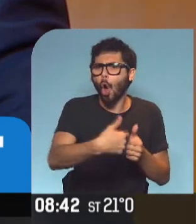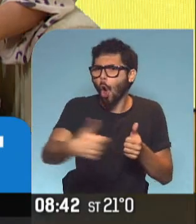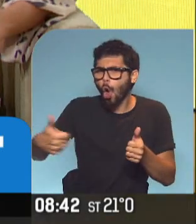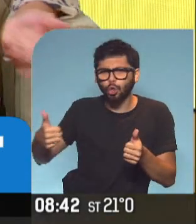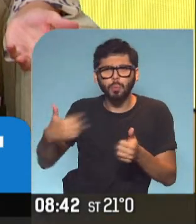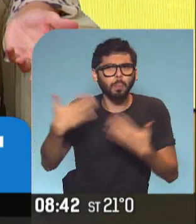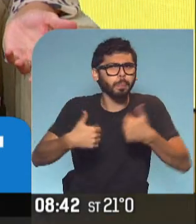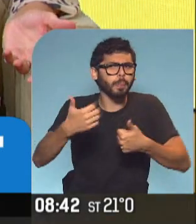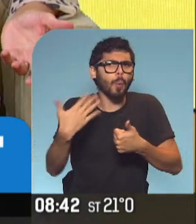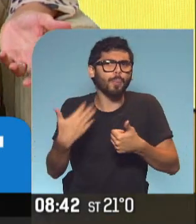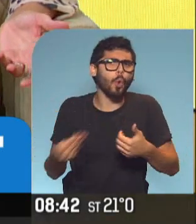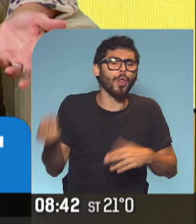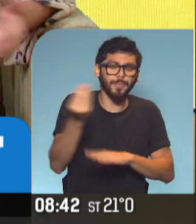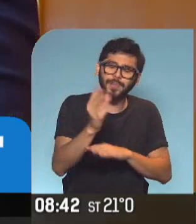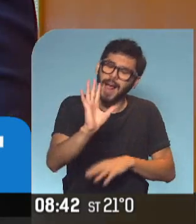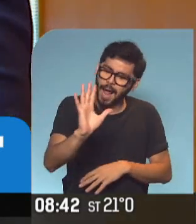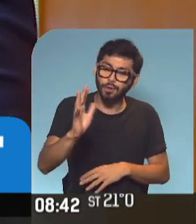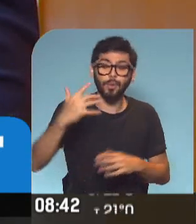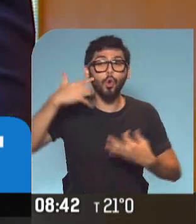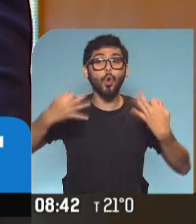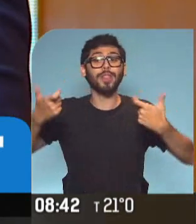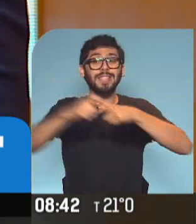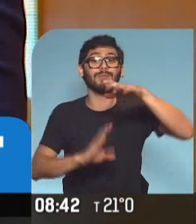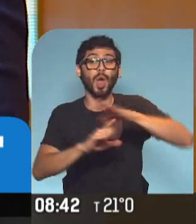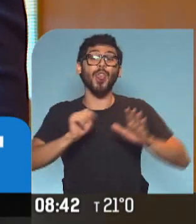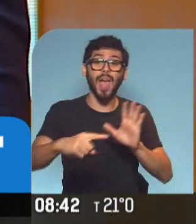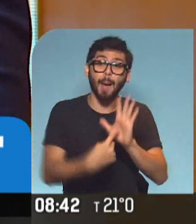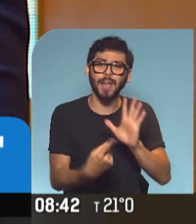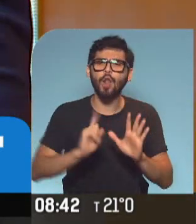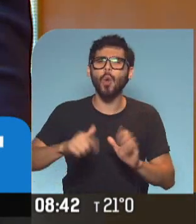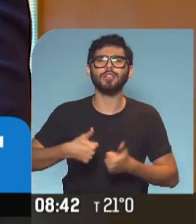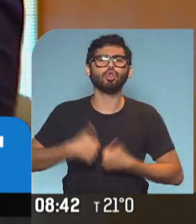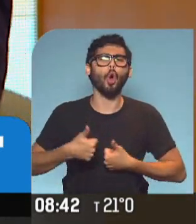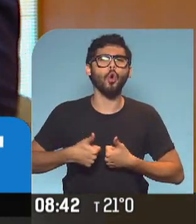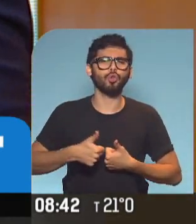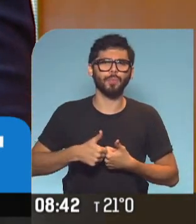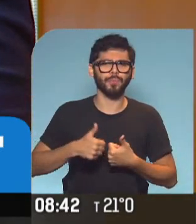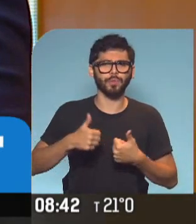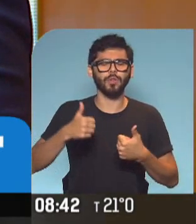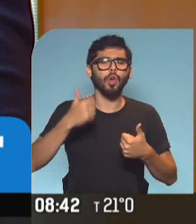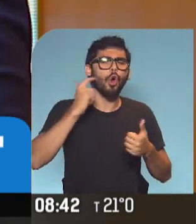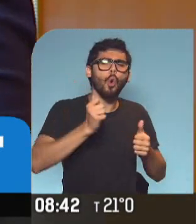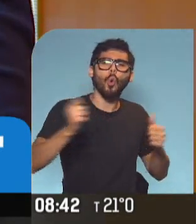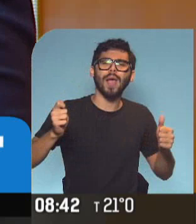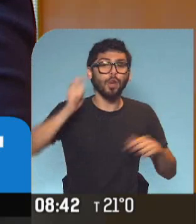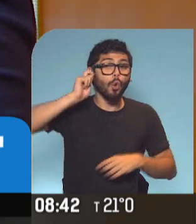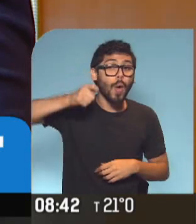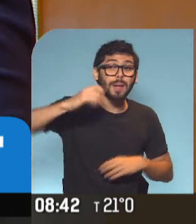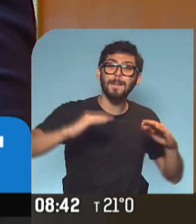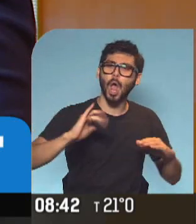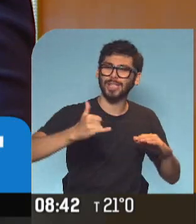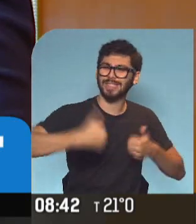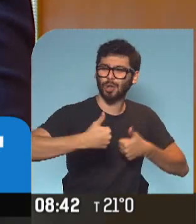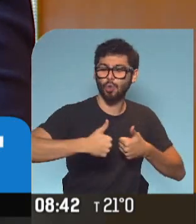podrían haber tenido obviamente como para ser miembro del tribunal superior no no es por concursos para los tribunales inferiores si él fue en primera